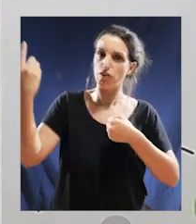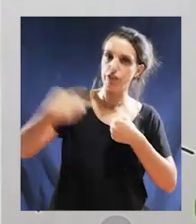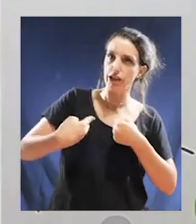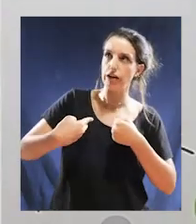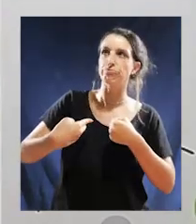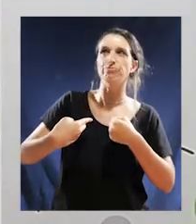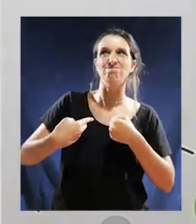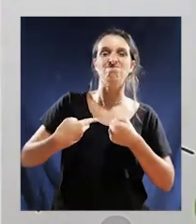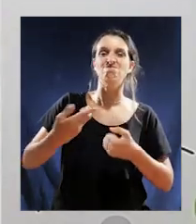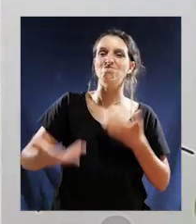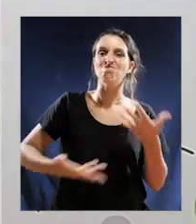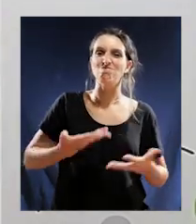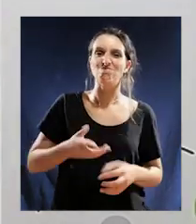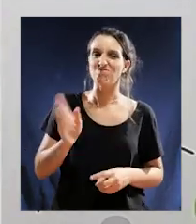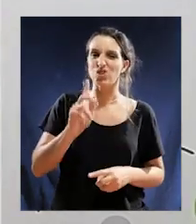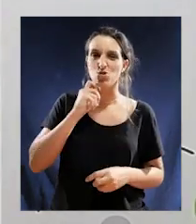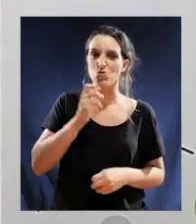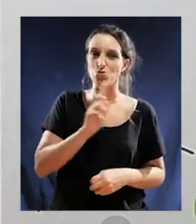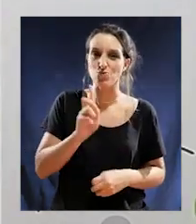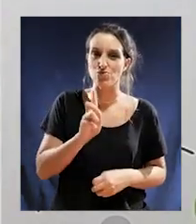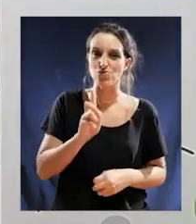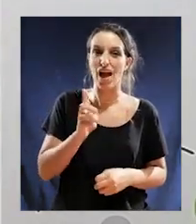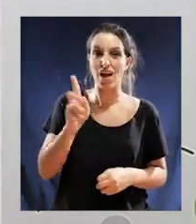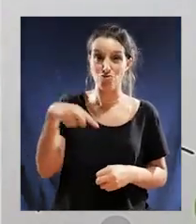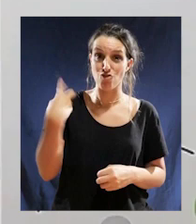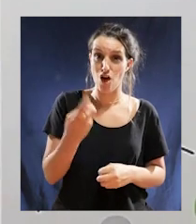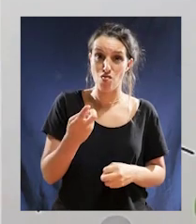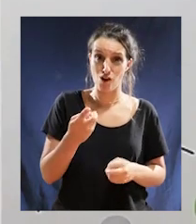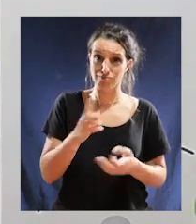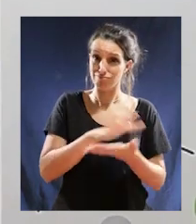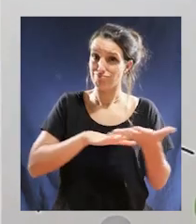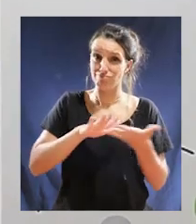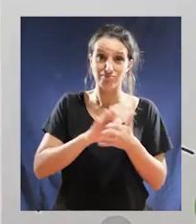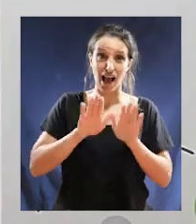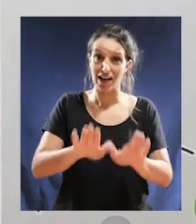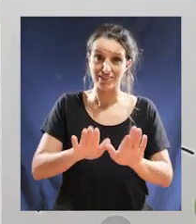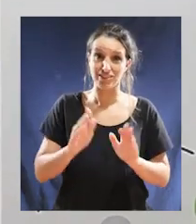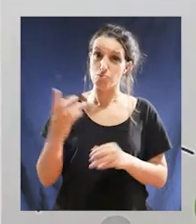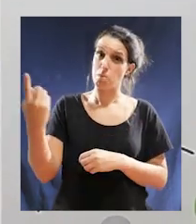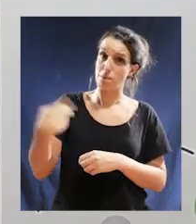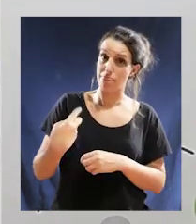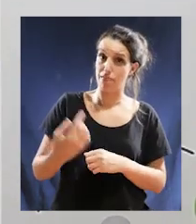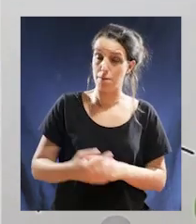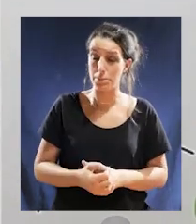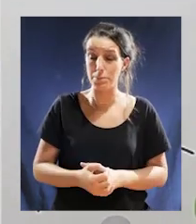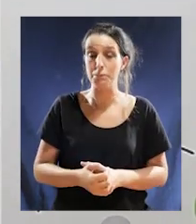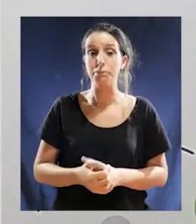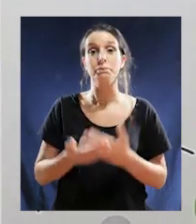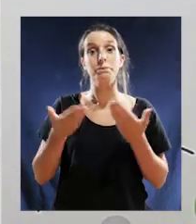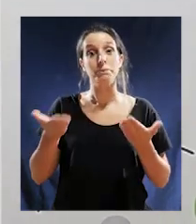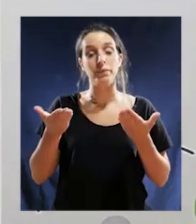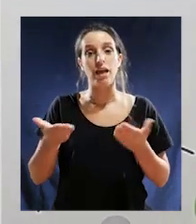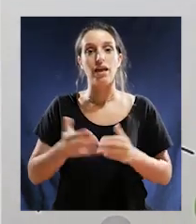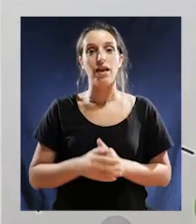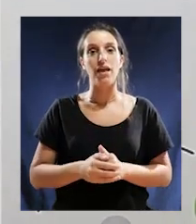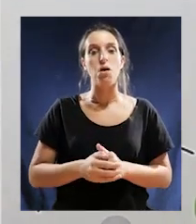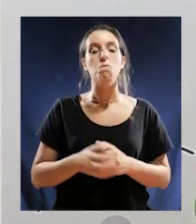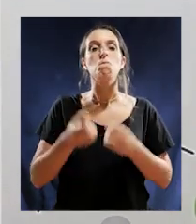digamos entonces esa es la situación en la que estamos y precisamente